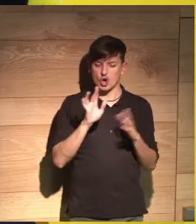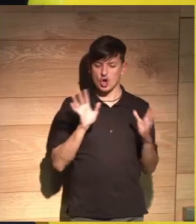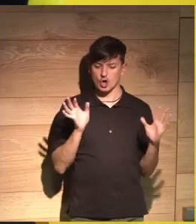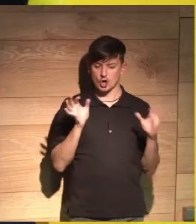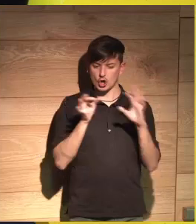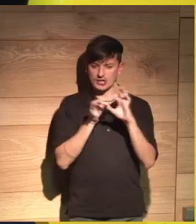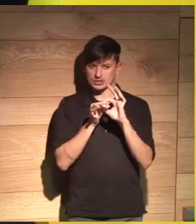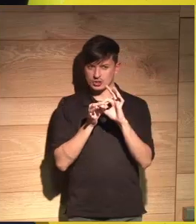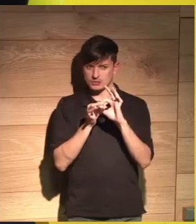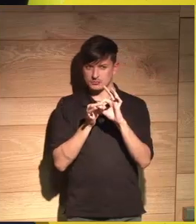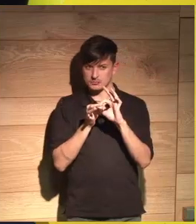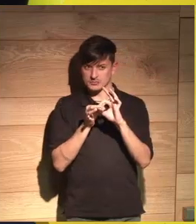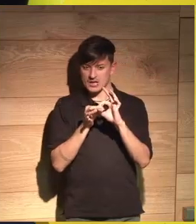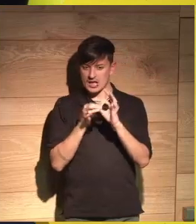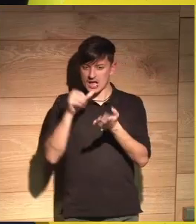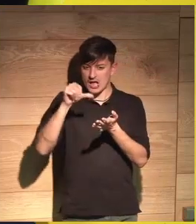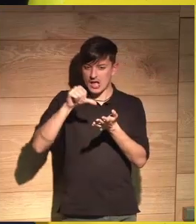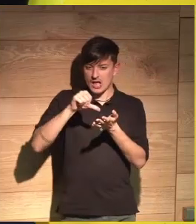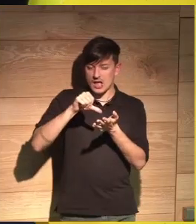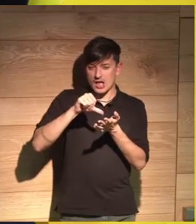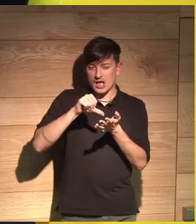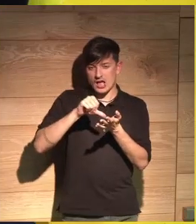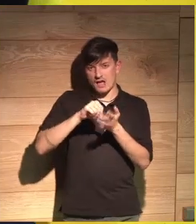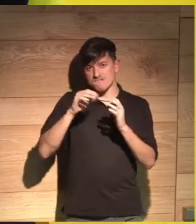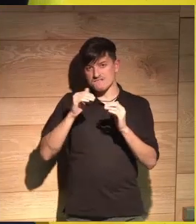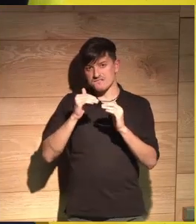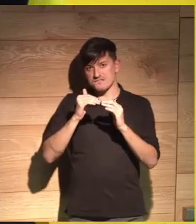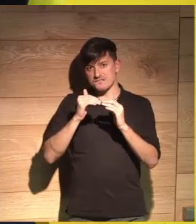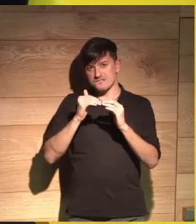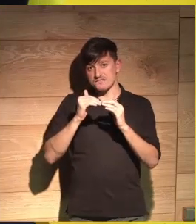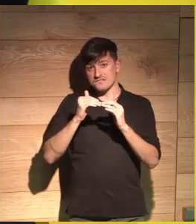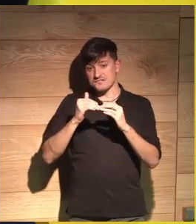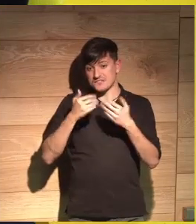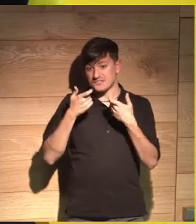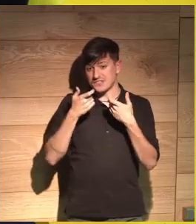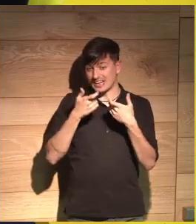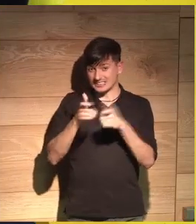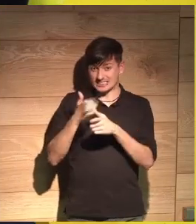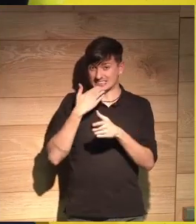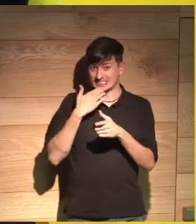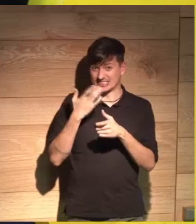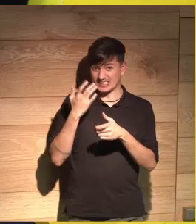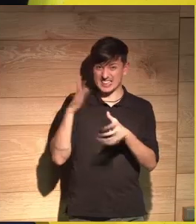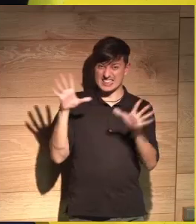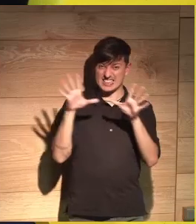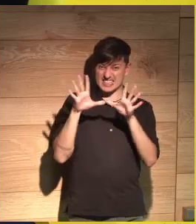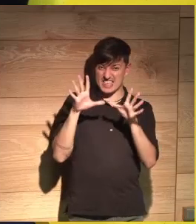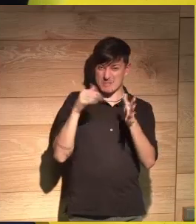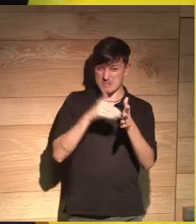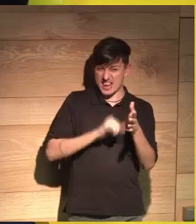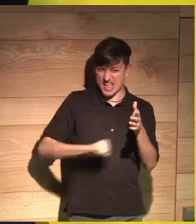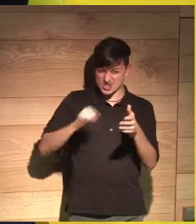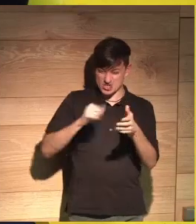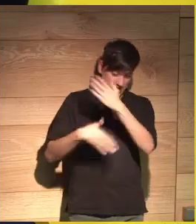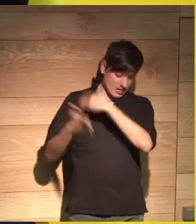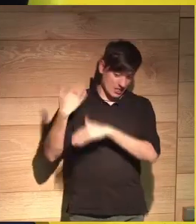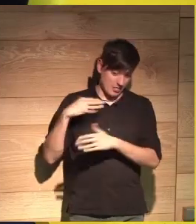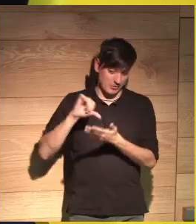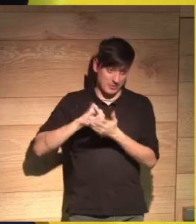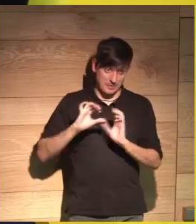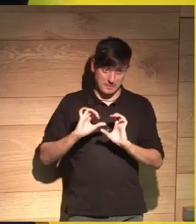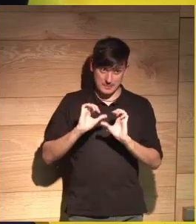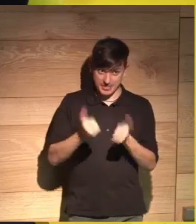altura fractal de la ciudad natural fractal es que cuando empiezan las ciudades hace 10.000 años empiezan en el principio en